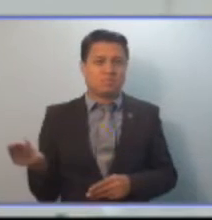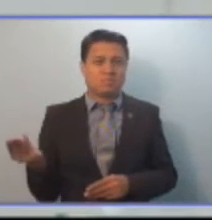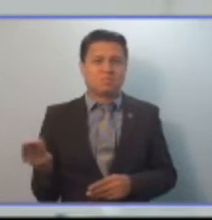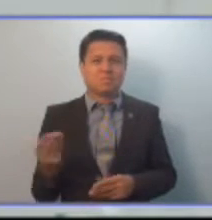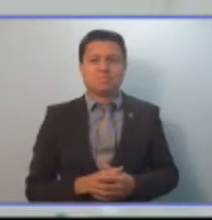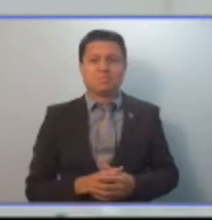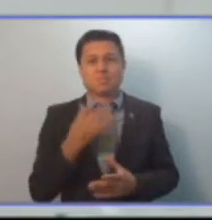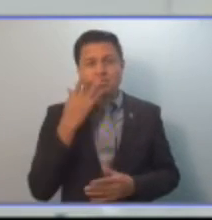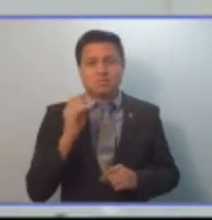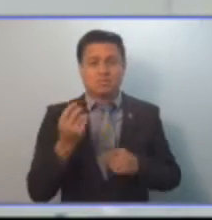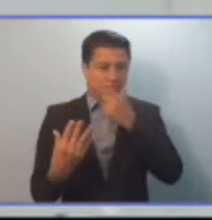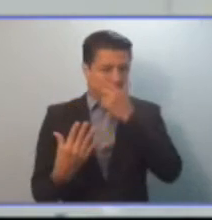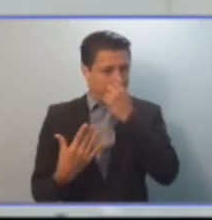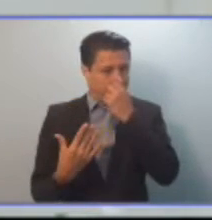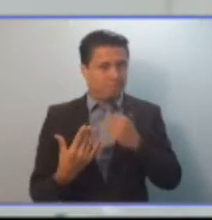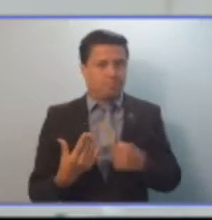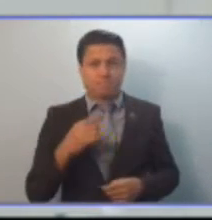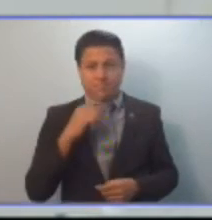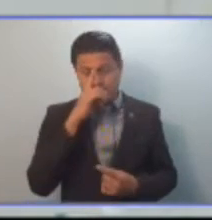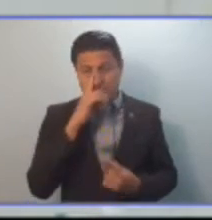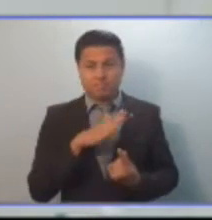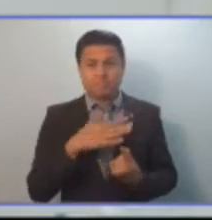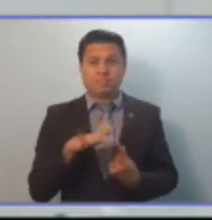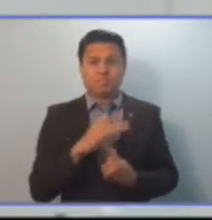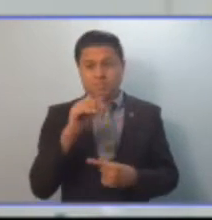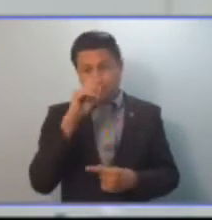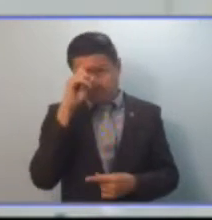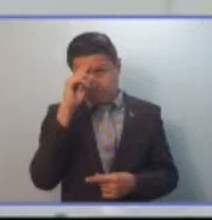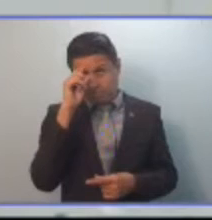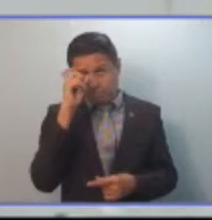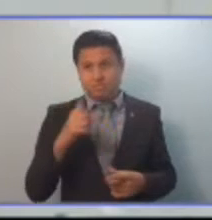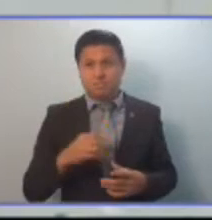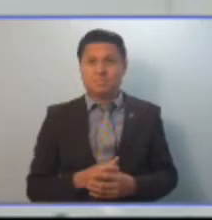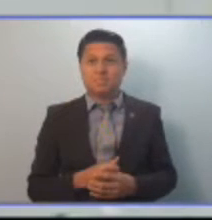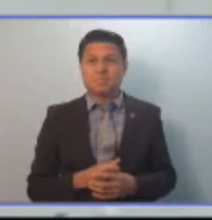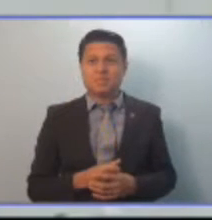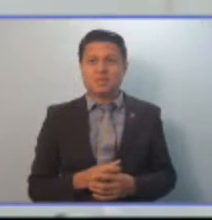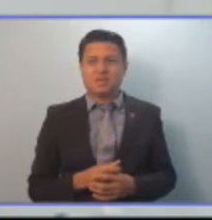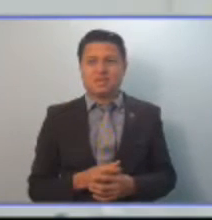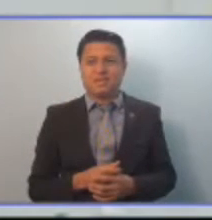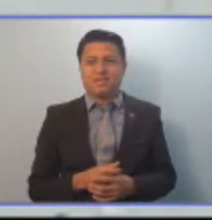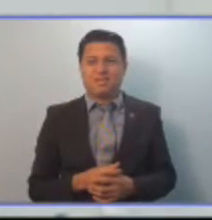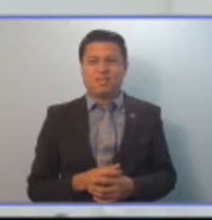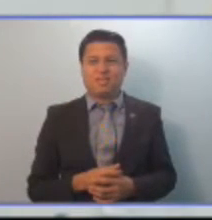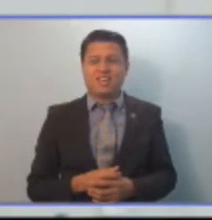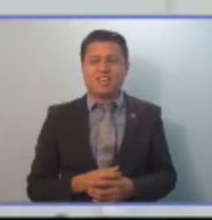es decir, no habían condiciones a veces laborales muy buenas.